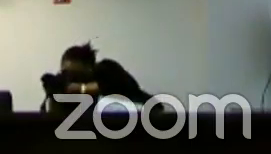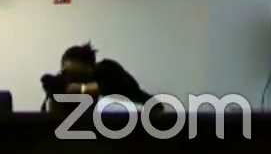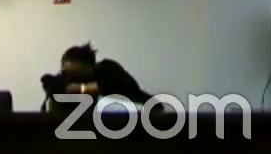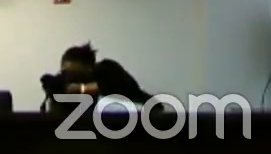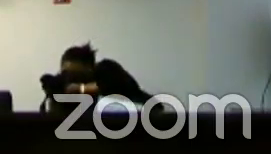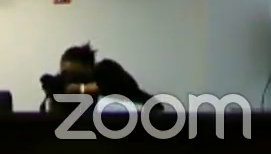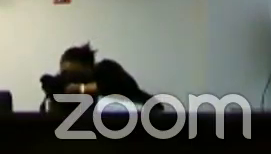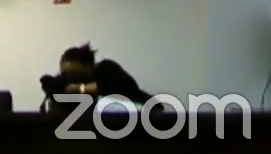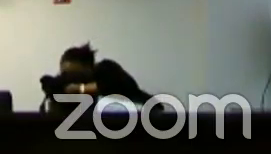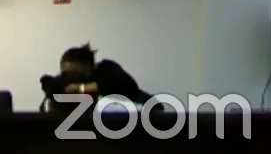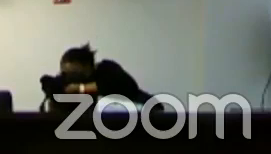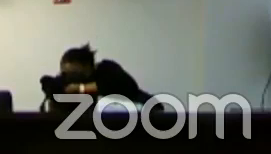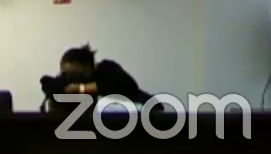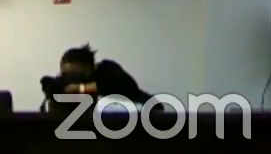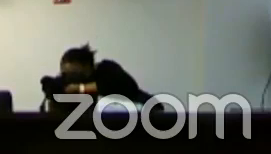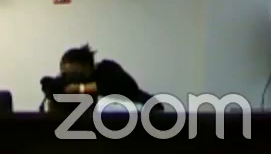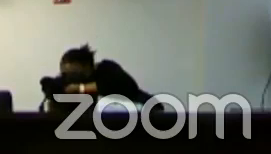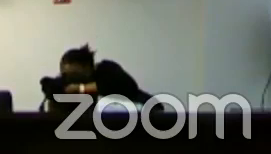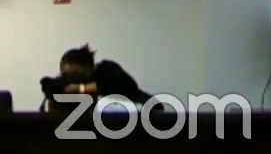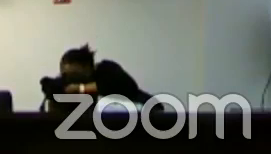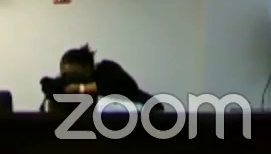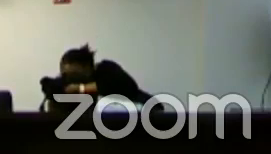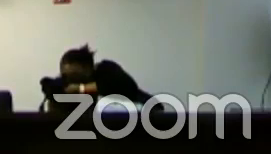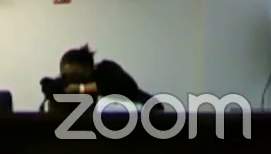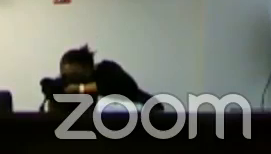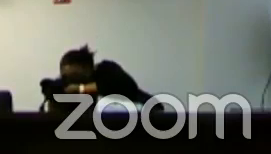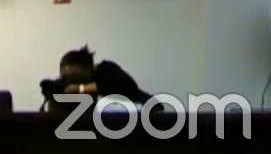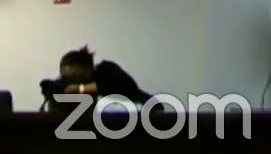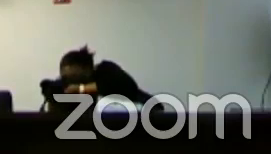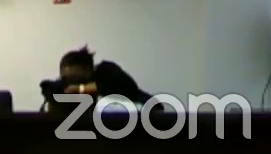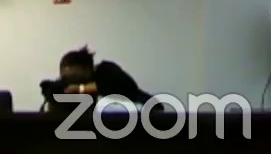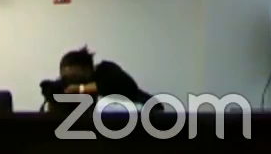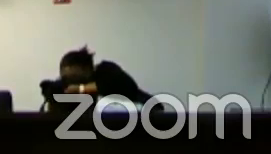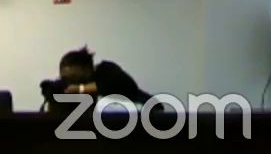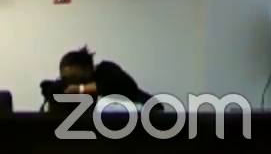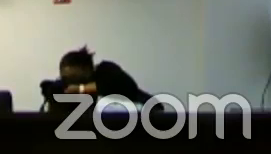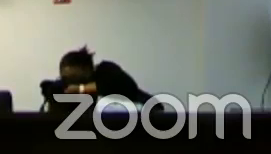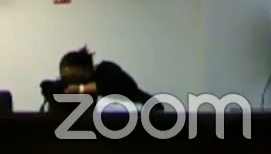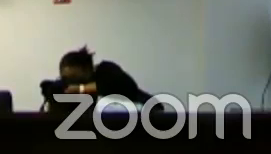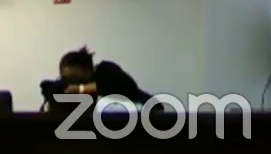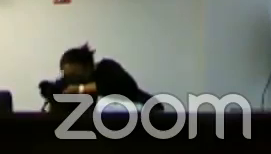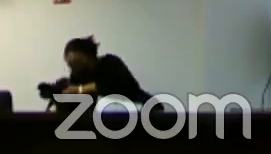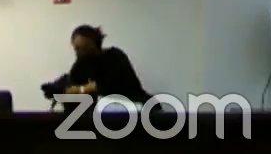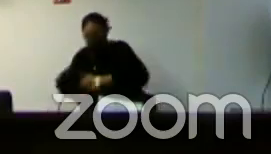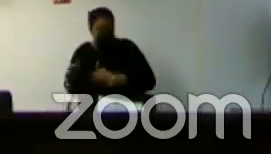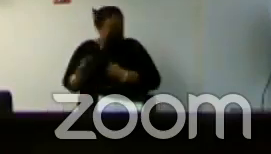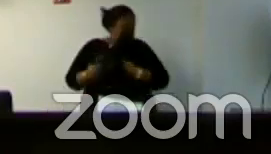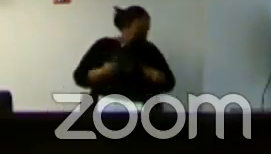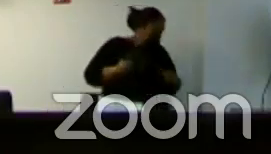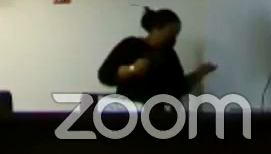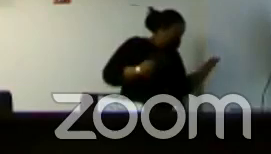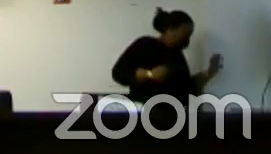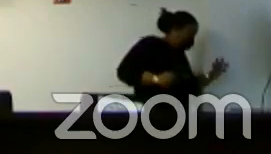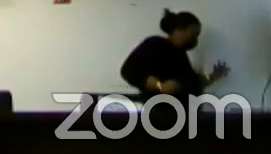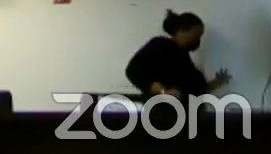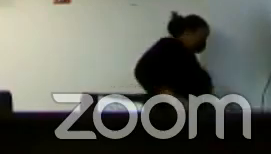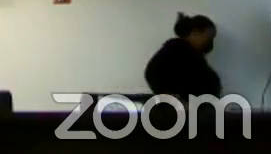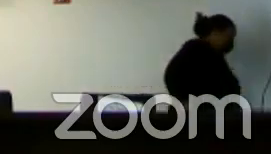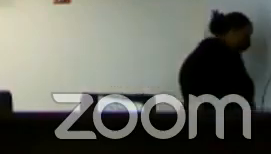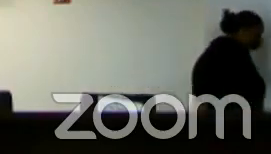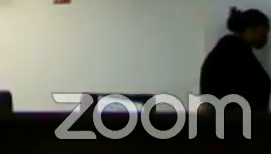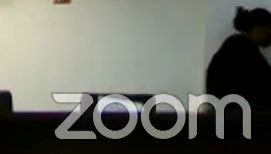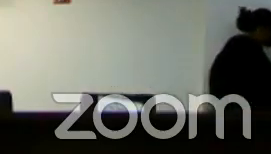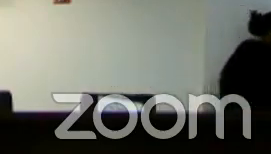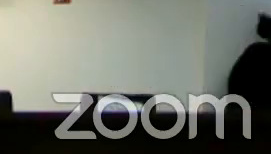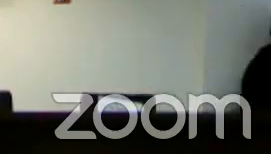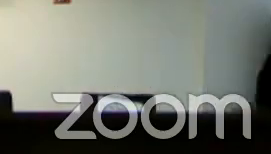que, aunque la sacaron para ese mantenimiento y para la reparación porque hubo una avería, como quiera, ustedes